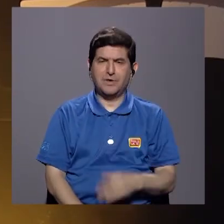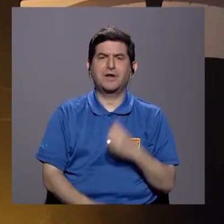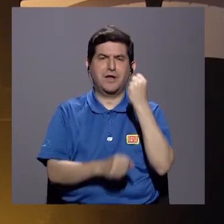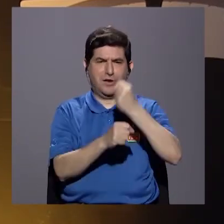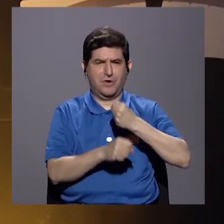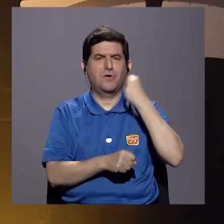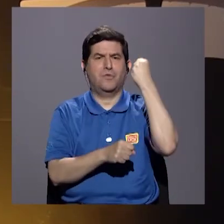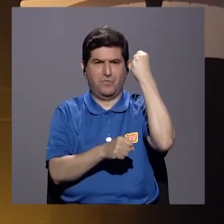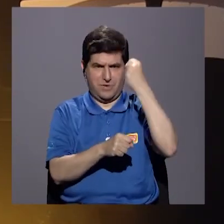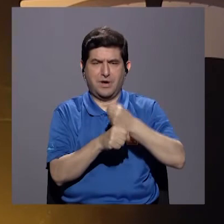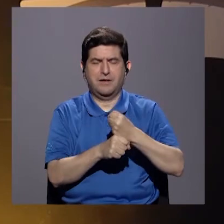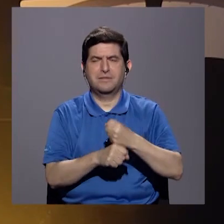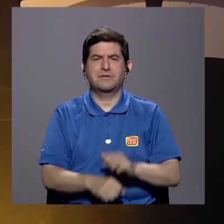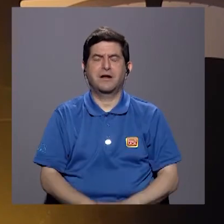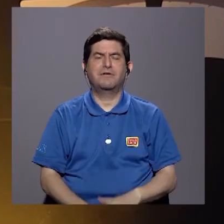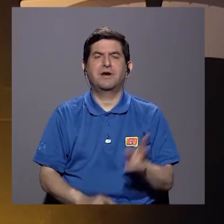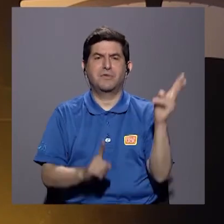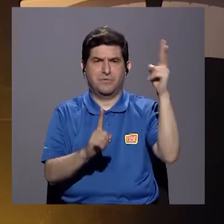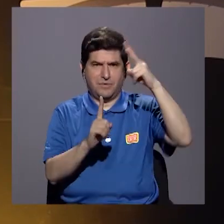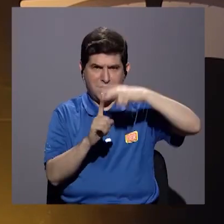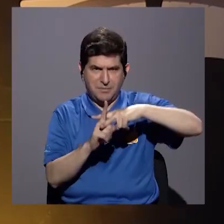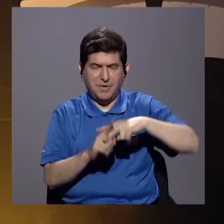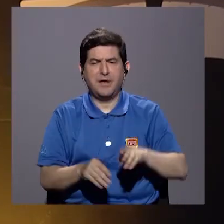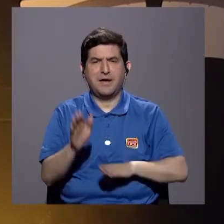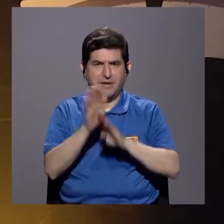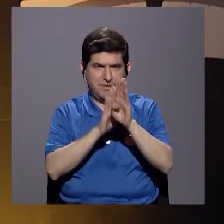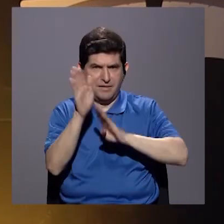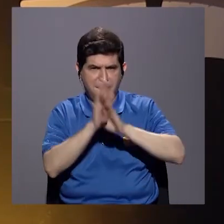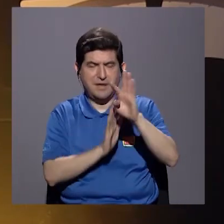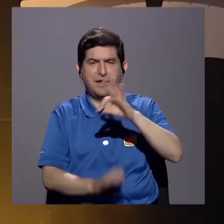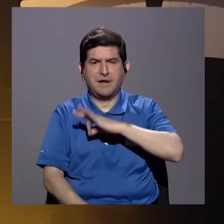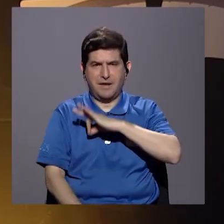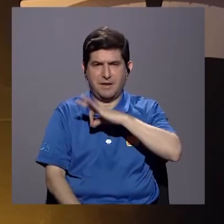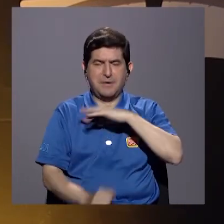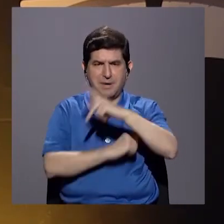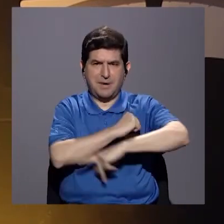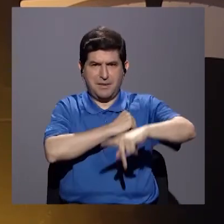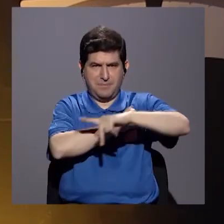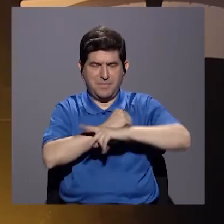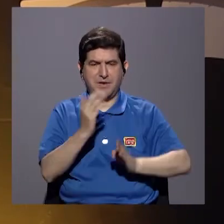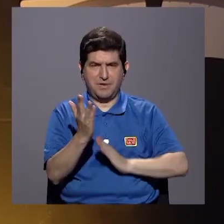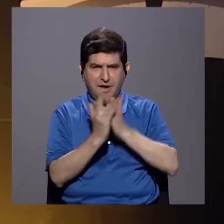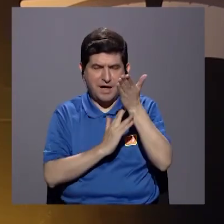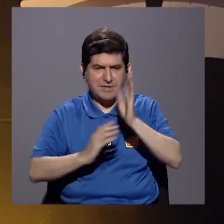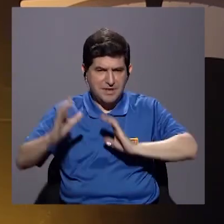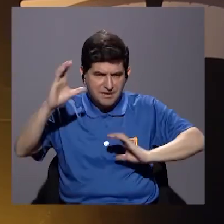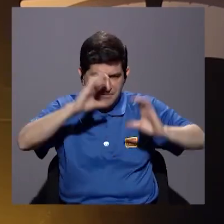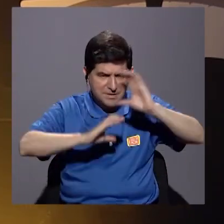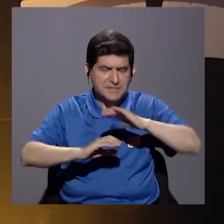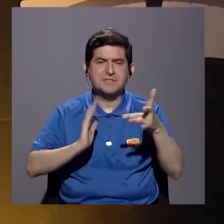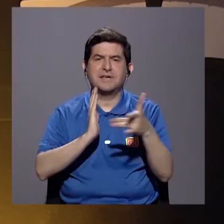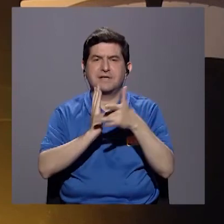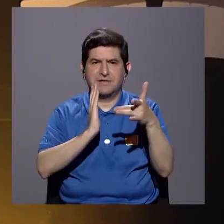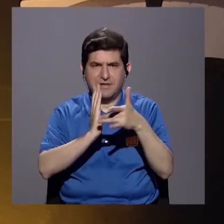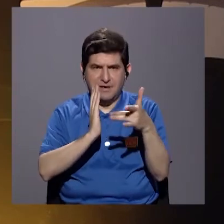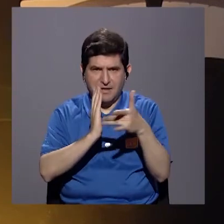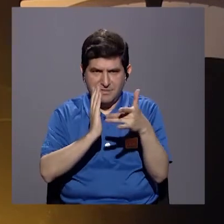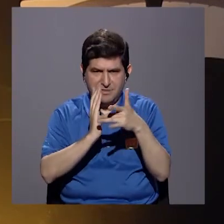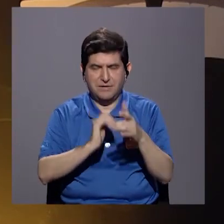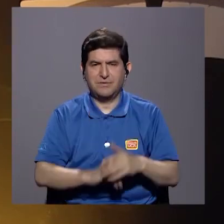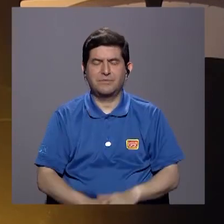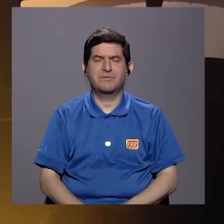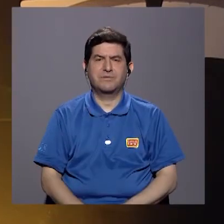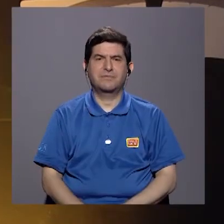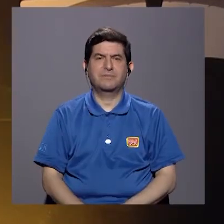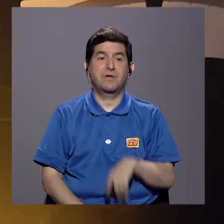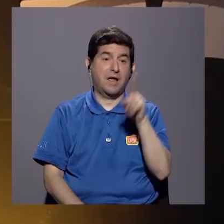parece que la labor que están efectuando, desarrollando en beneficio del país a través de la ciencia y de la